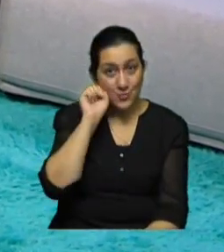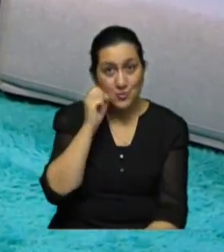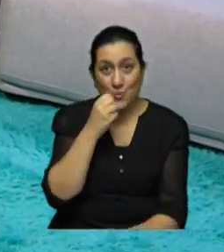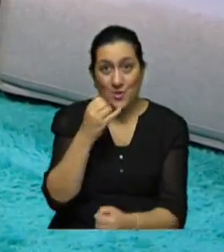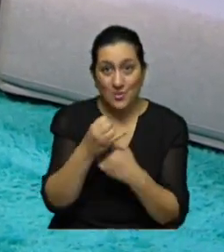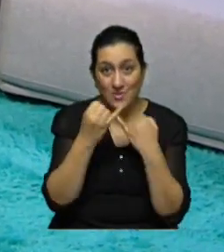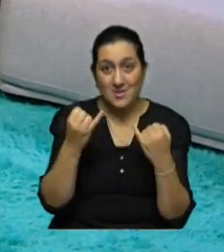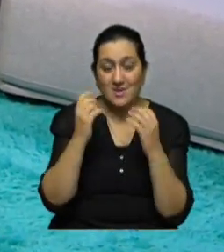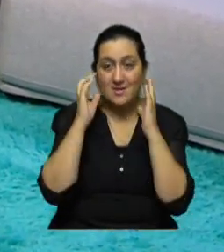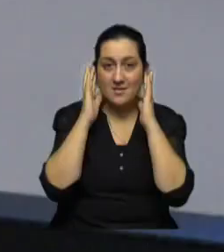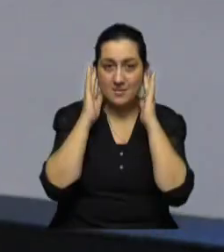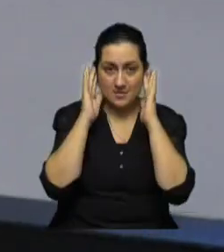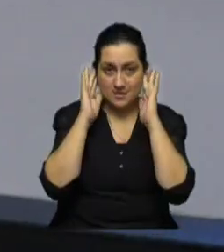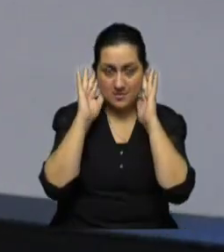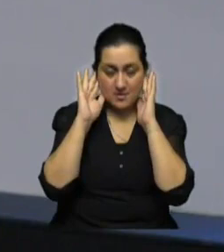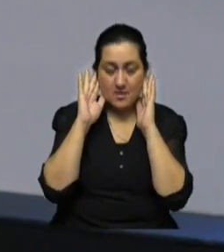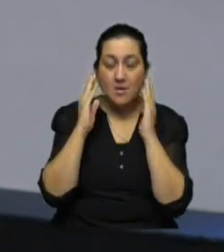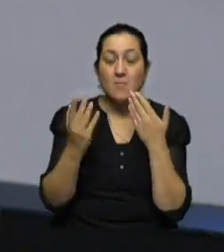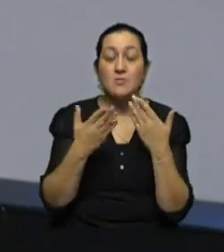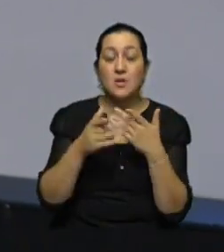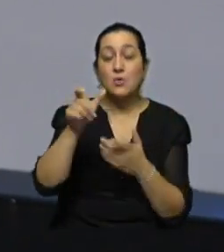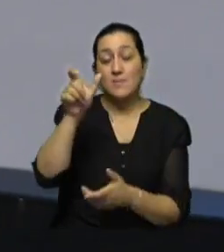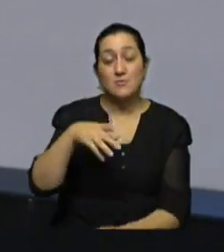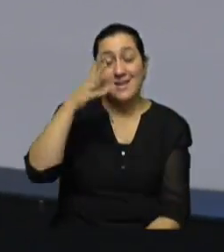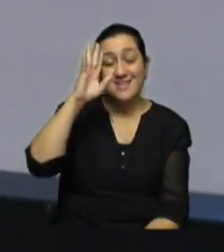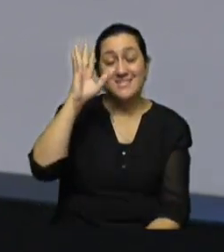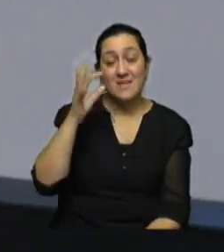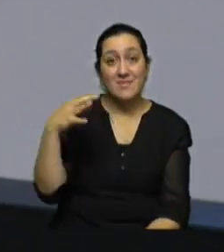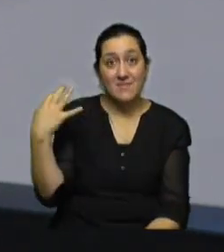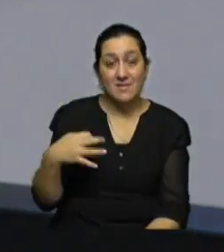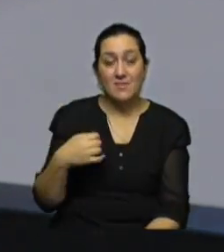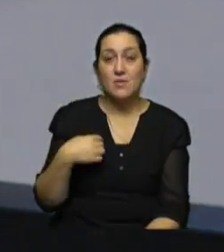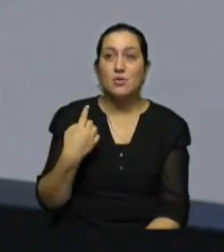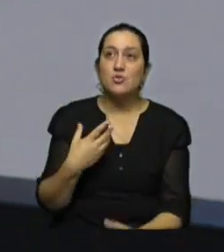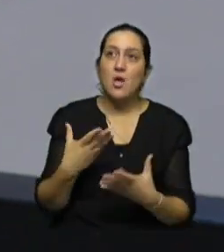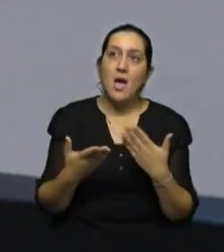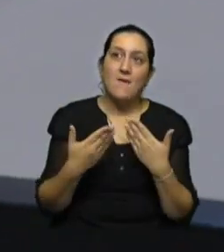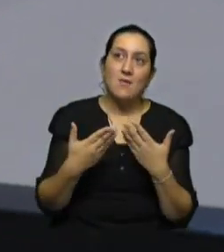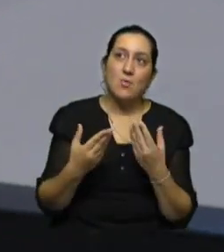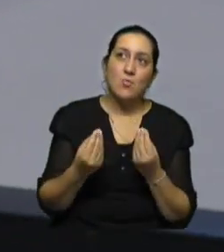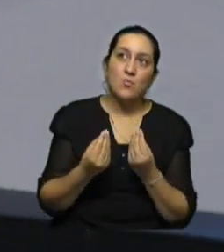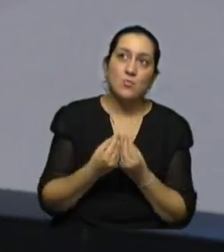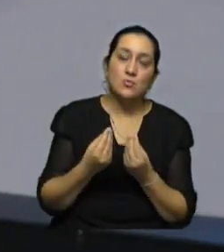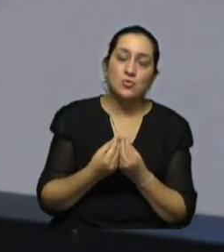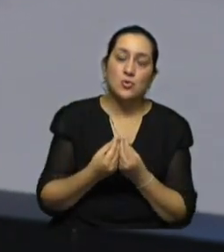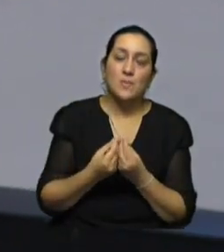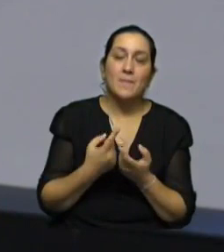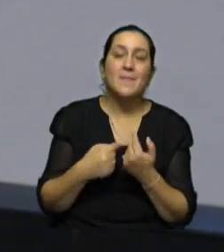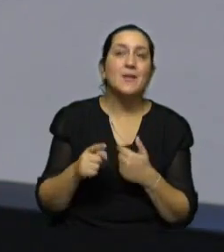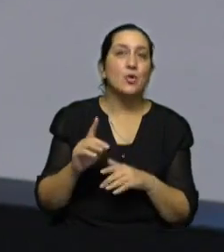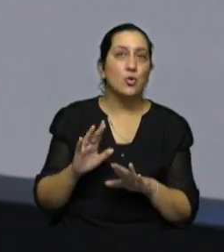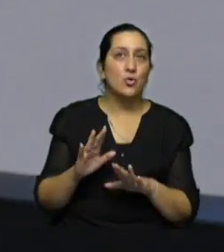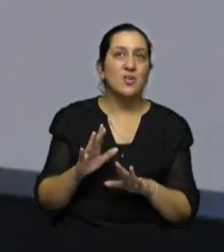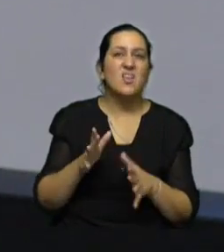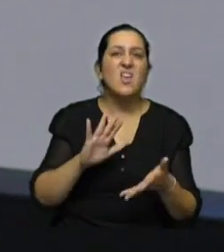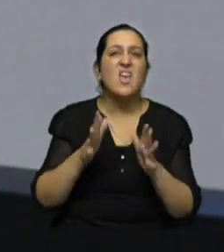Pero vamos a hablar con alguien que sepa. Exacto. De verdad. Nosotros tocamos mucho de oído, pero básicamente, ¿qué